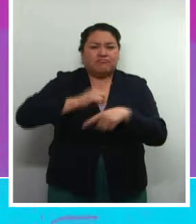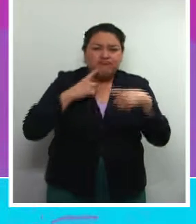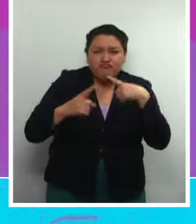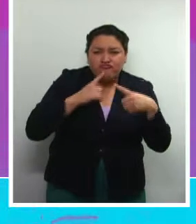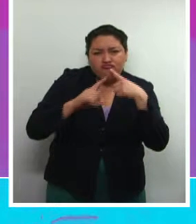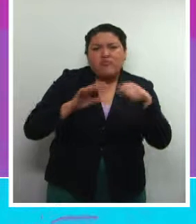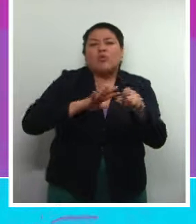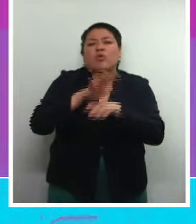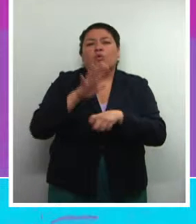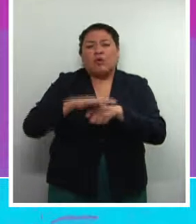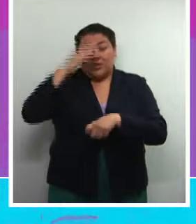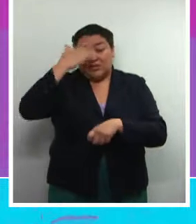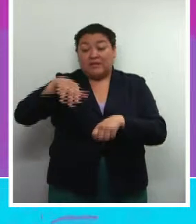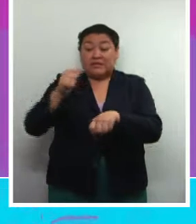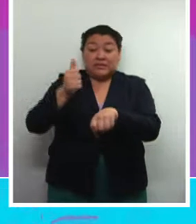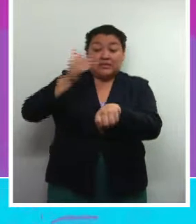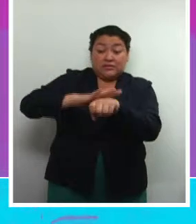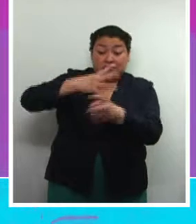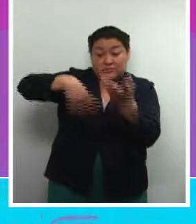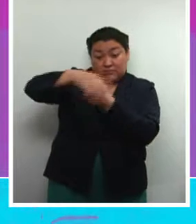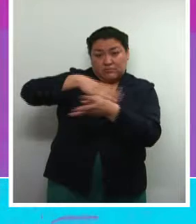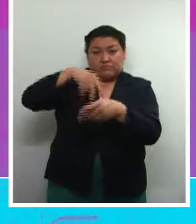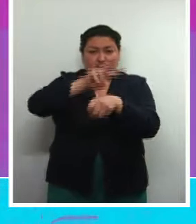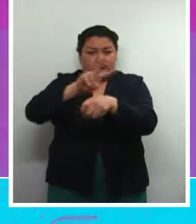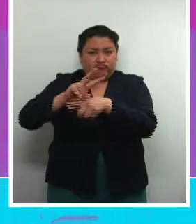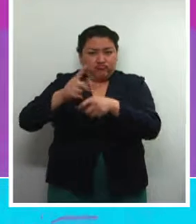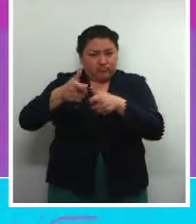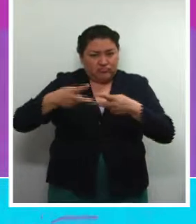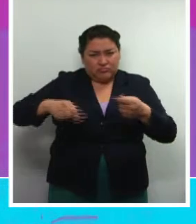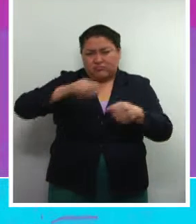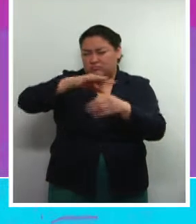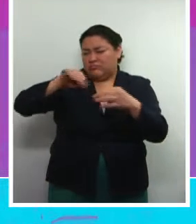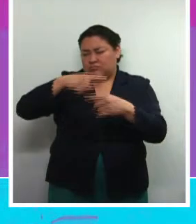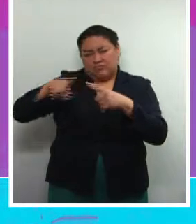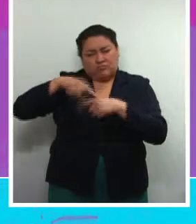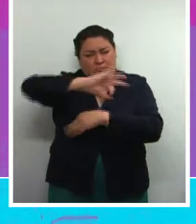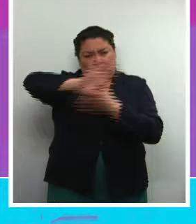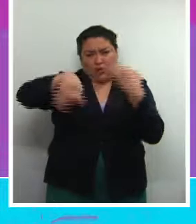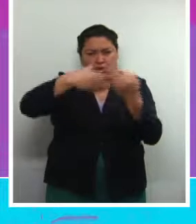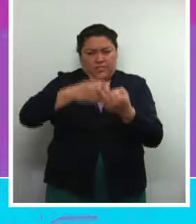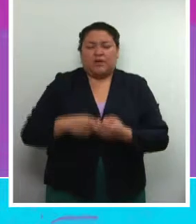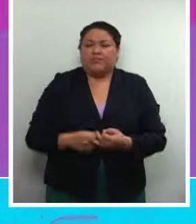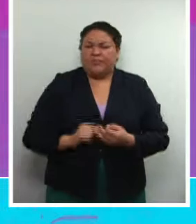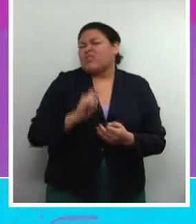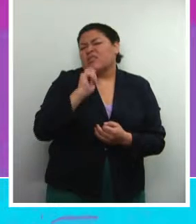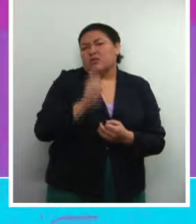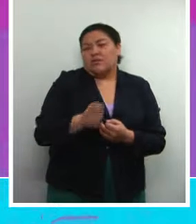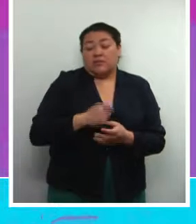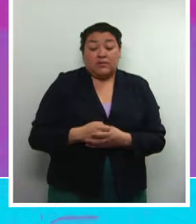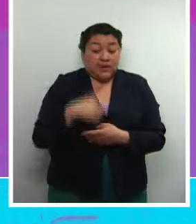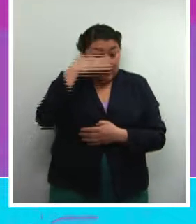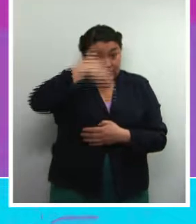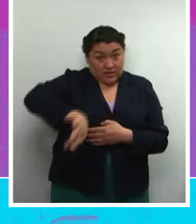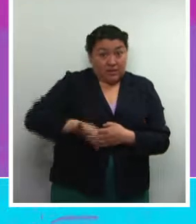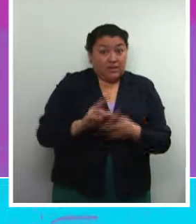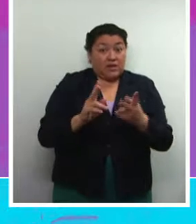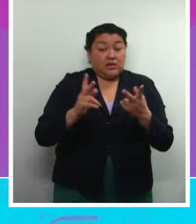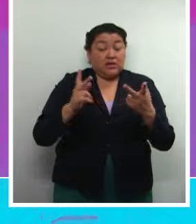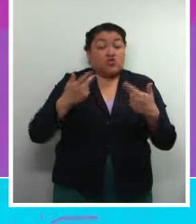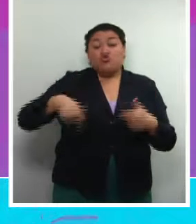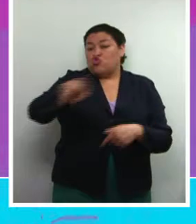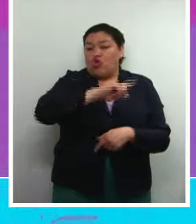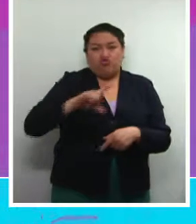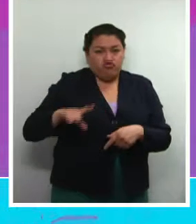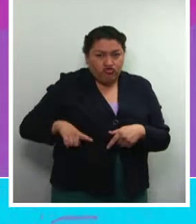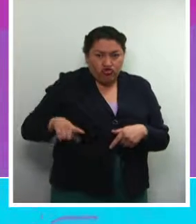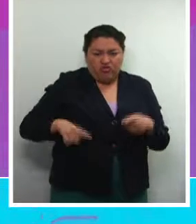a la buena administración. Aquí se propone un título para garantizar el derecho a la buena administración